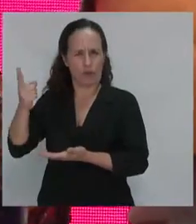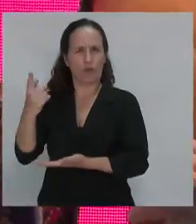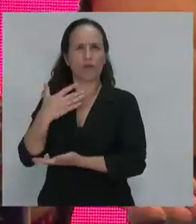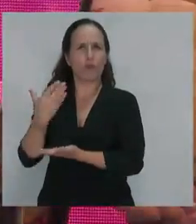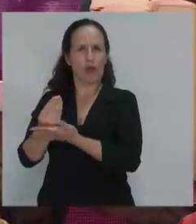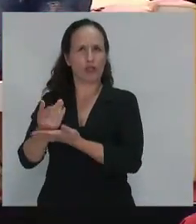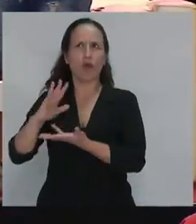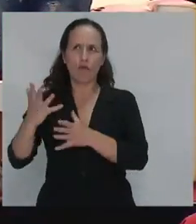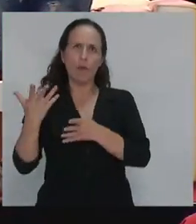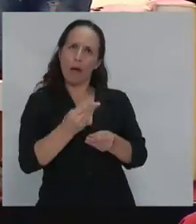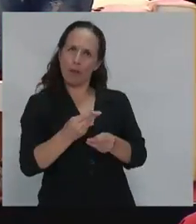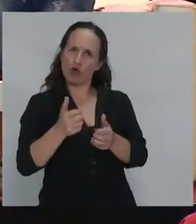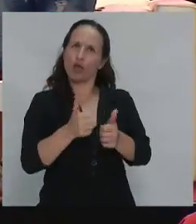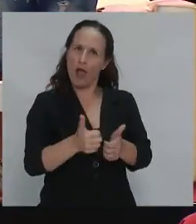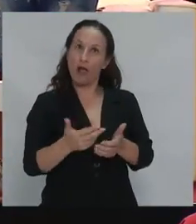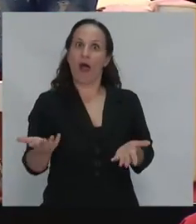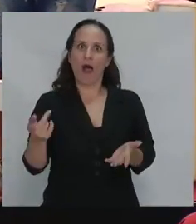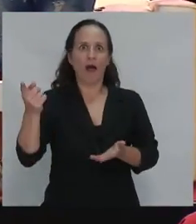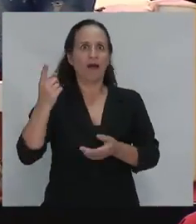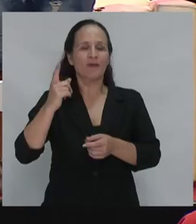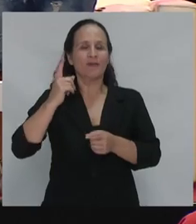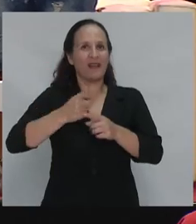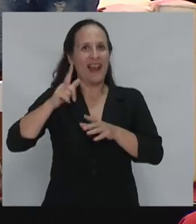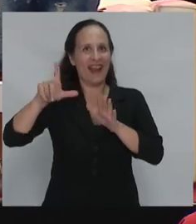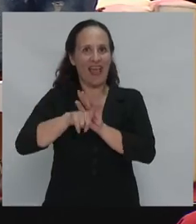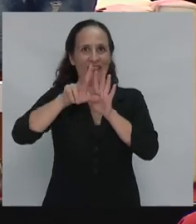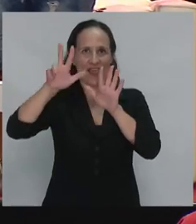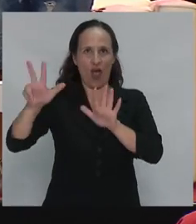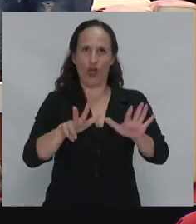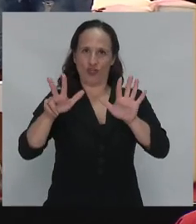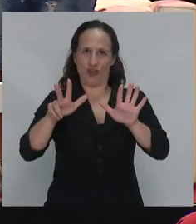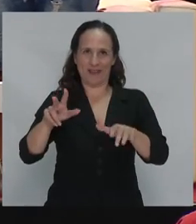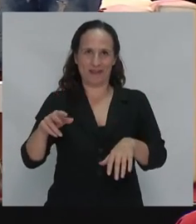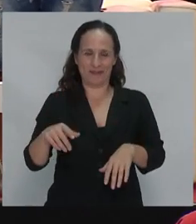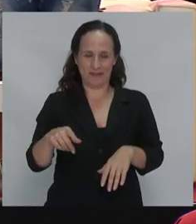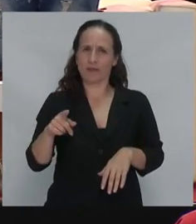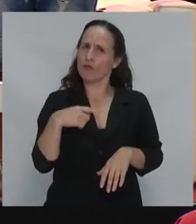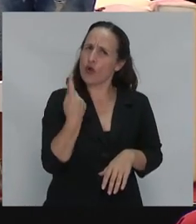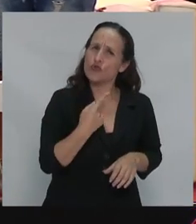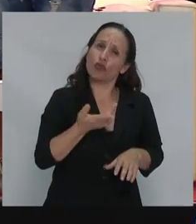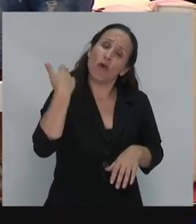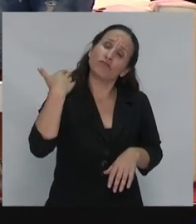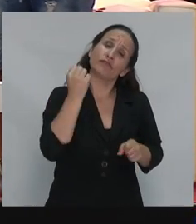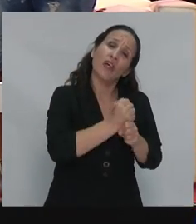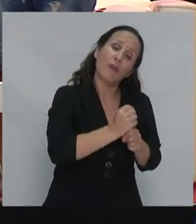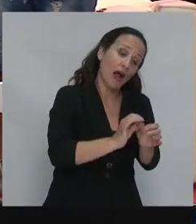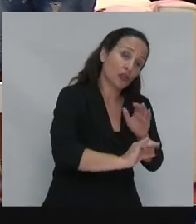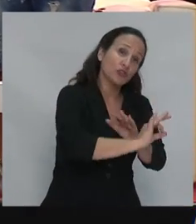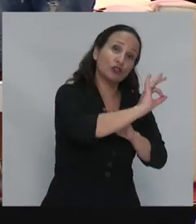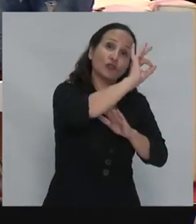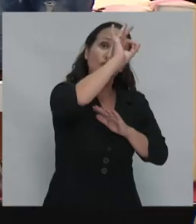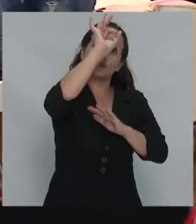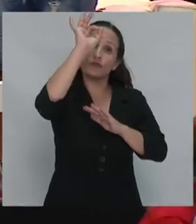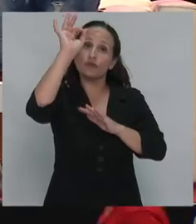entre ellos la ley 8 horas hace 11 años nosotros trabajamos de sol a sol como